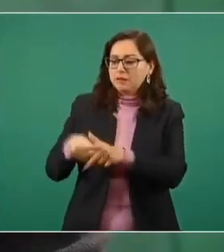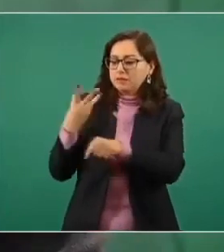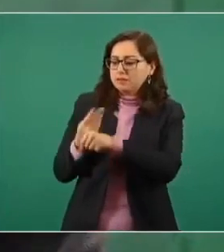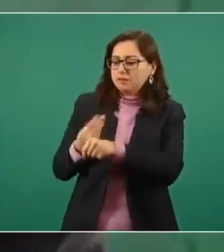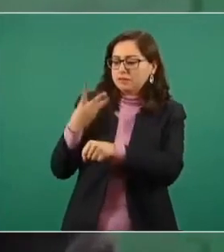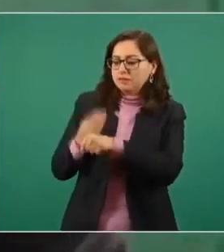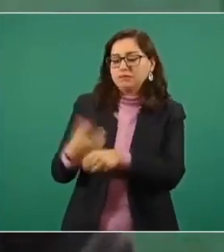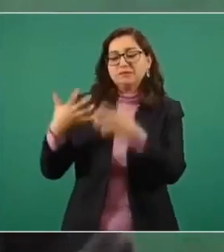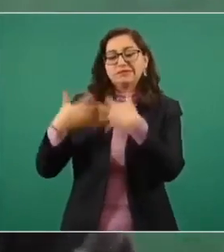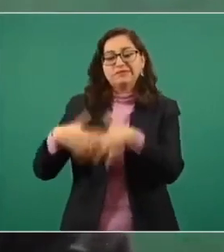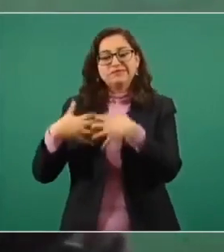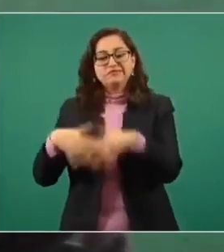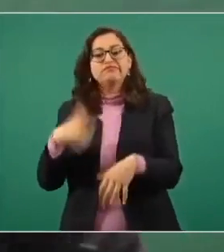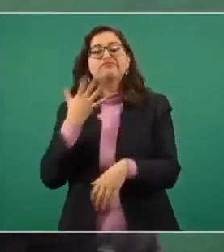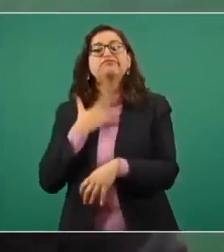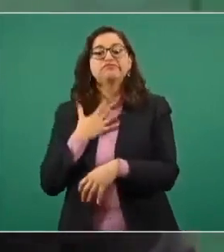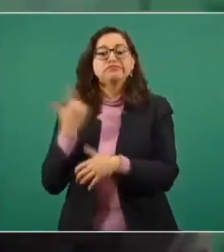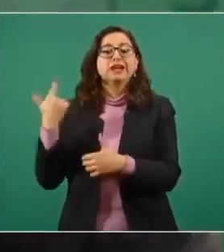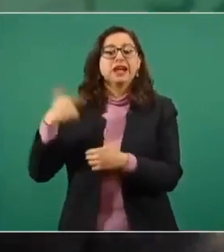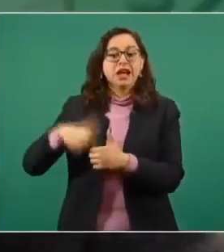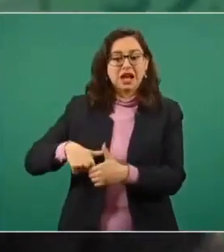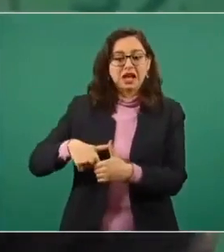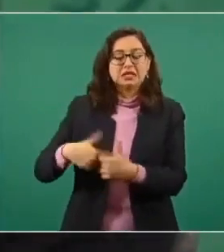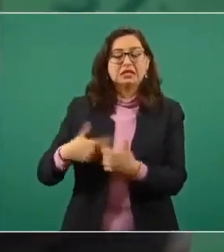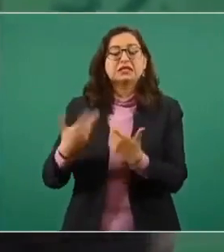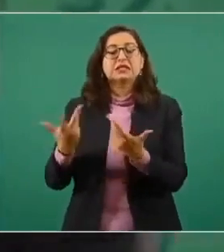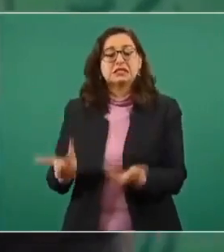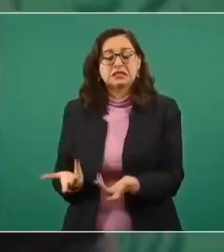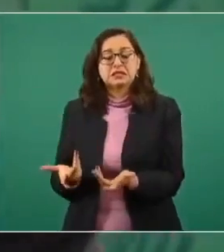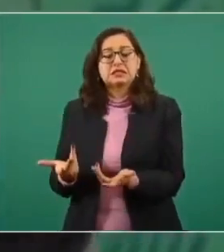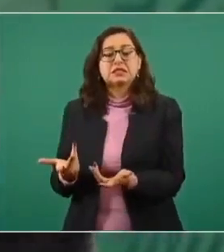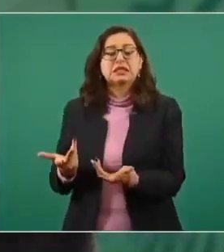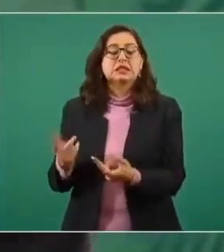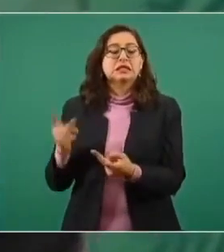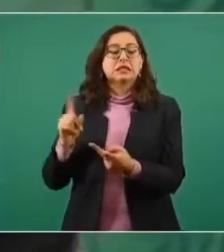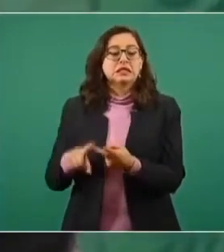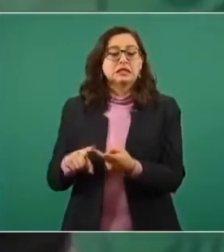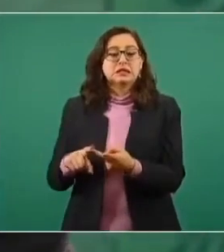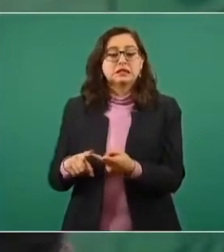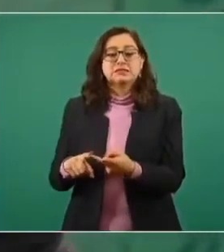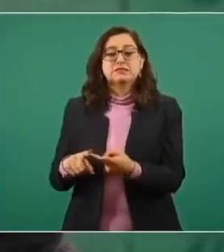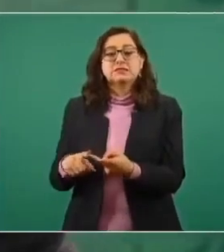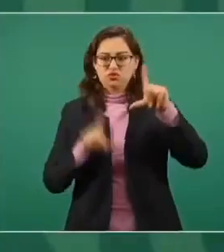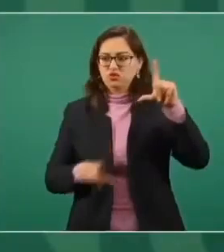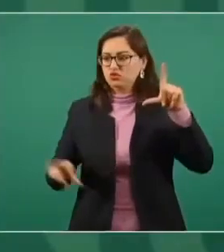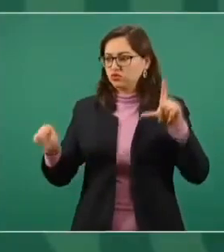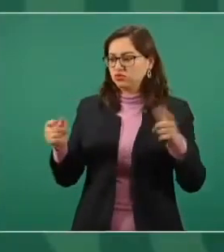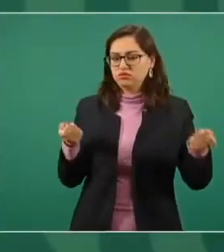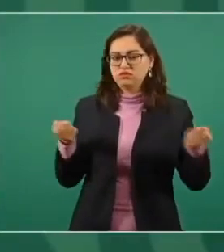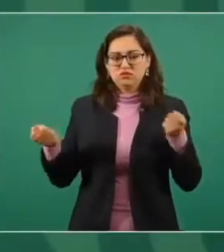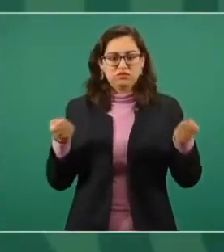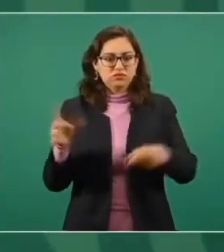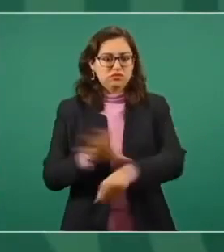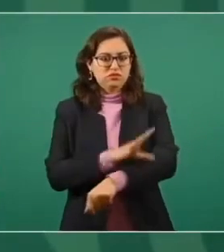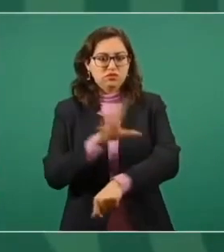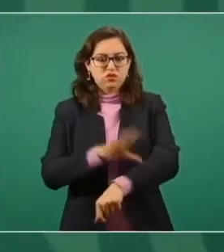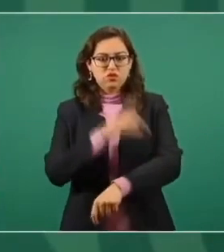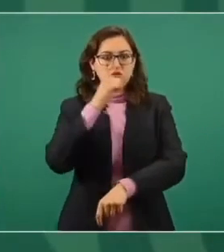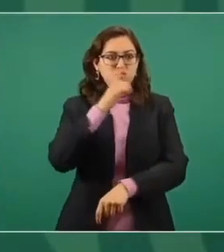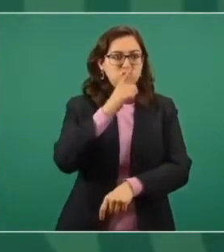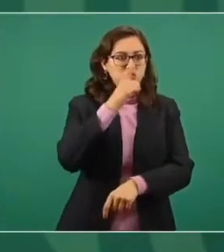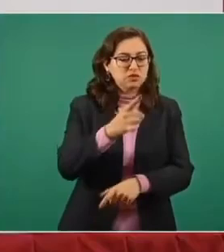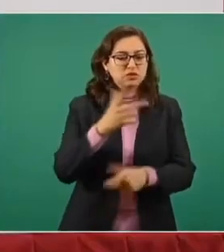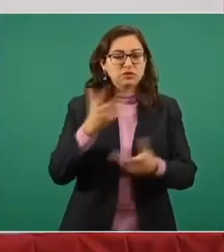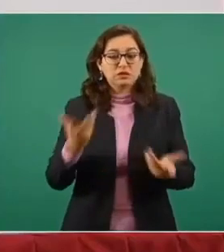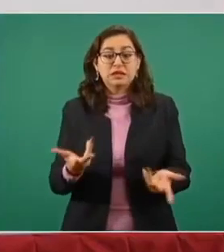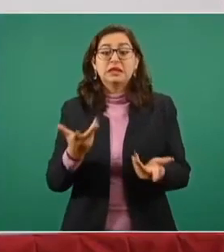de combustóleo, estamos echando a andar plantas con carbón y ya estamos comprando